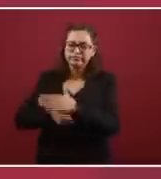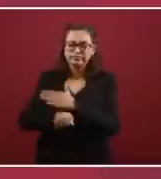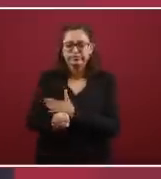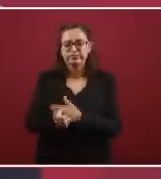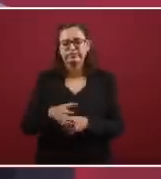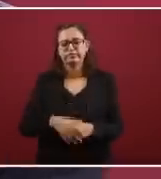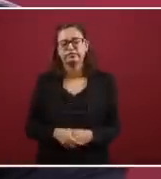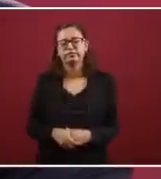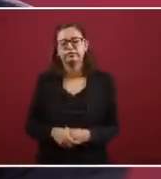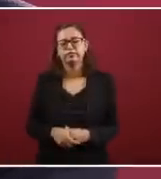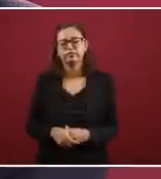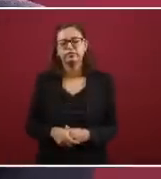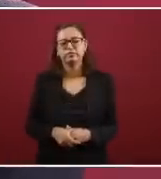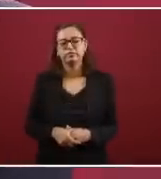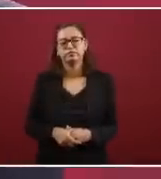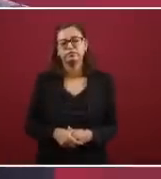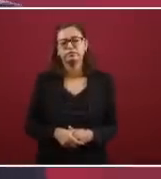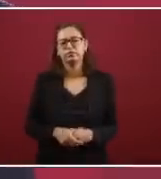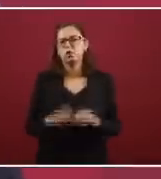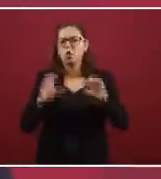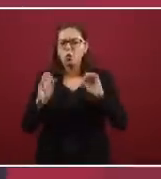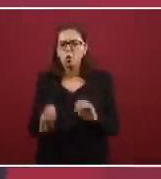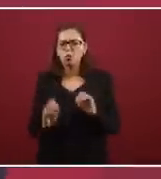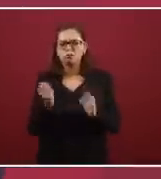o a los que caían de la gracia